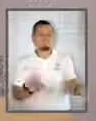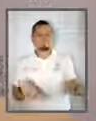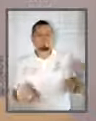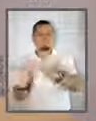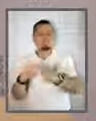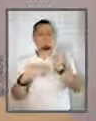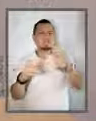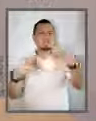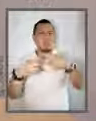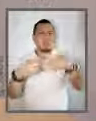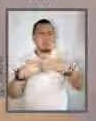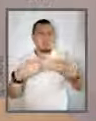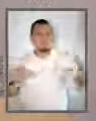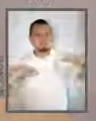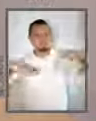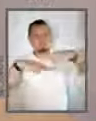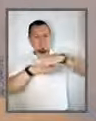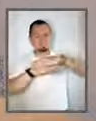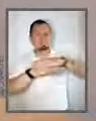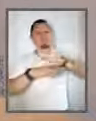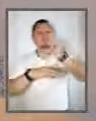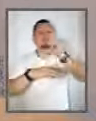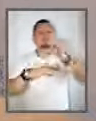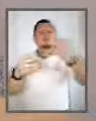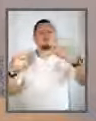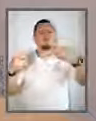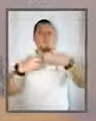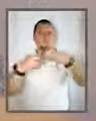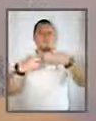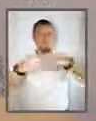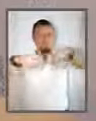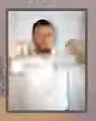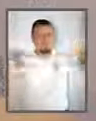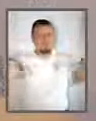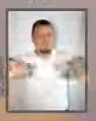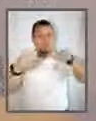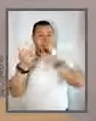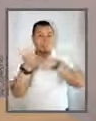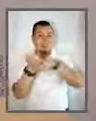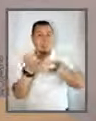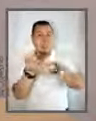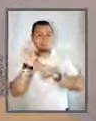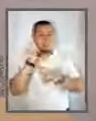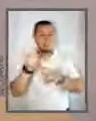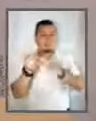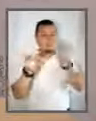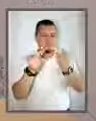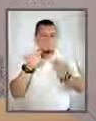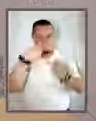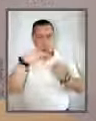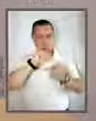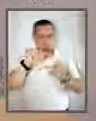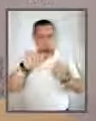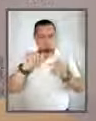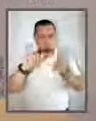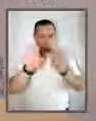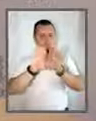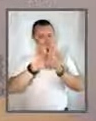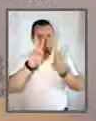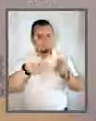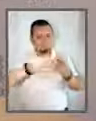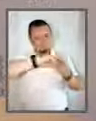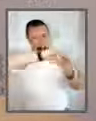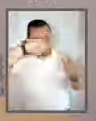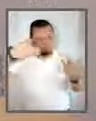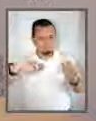para poder hacerlo y tiene que entregarse en bolsas negras, que son las bolsas en las que tiene que estar sellado